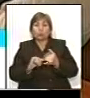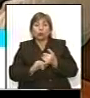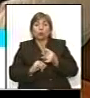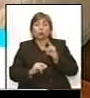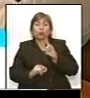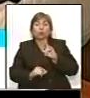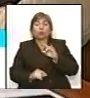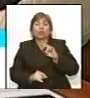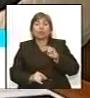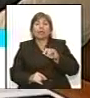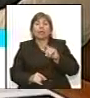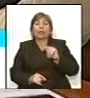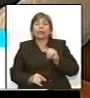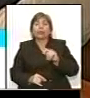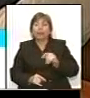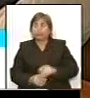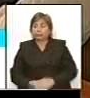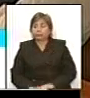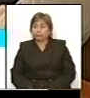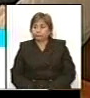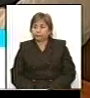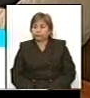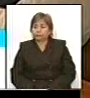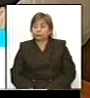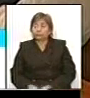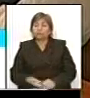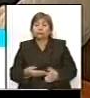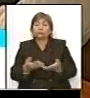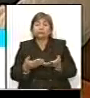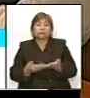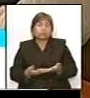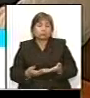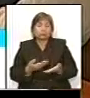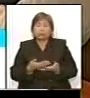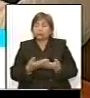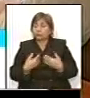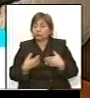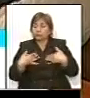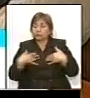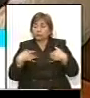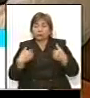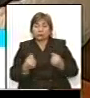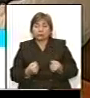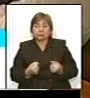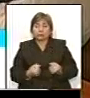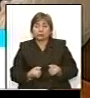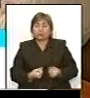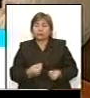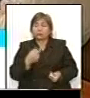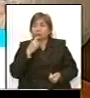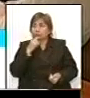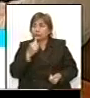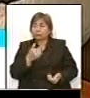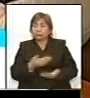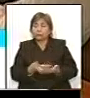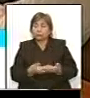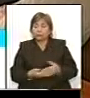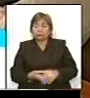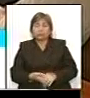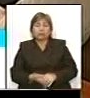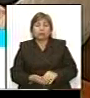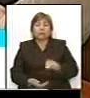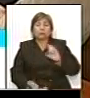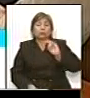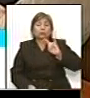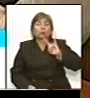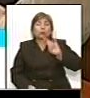obviamente. Les cuento. En Pucalá, que tenemos un centro de salud, se ha sido solicitado a SUNAR el